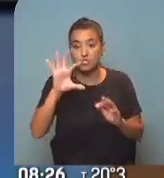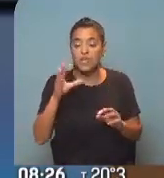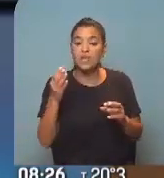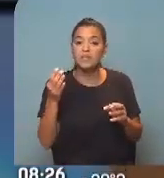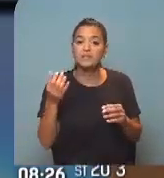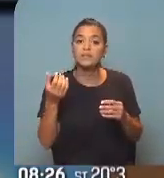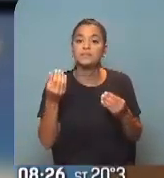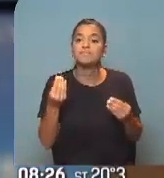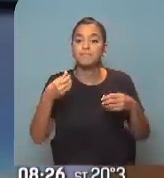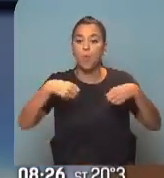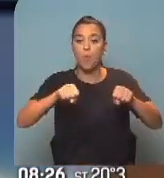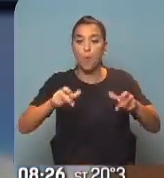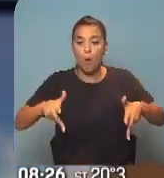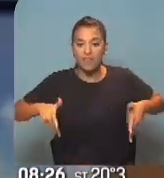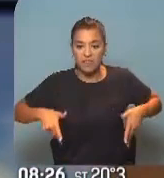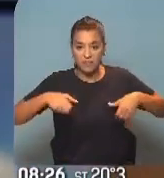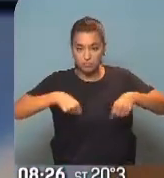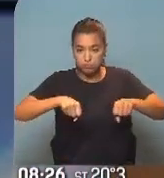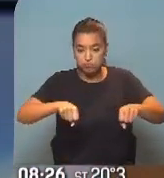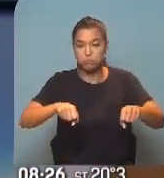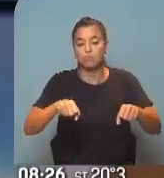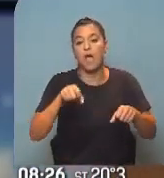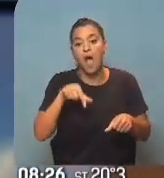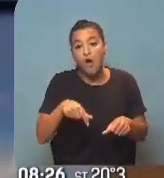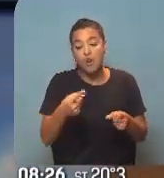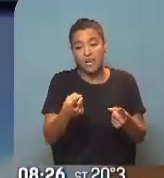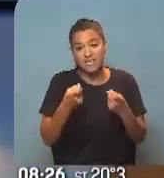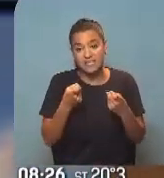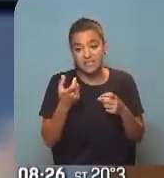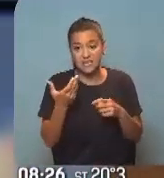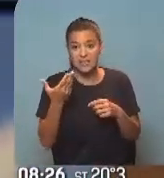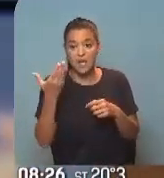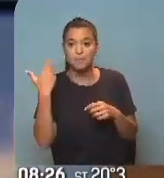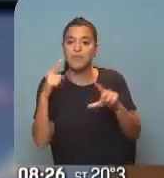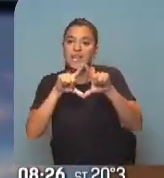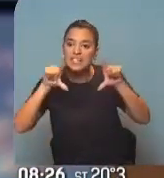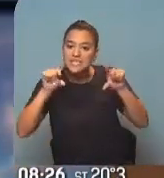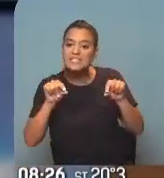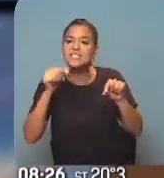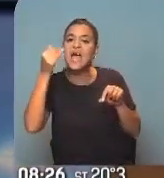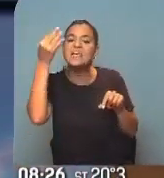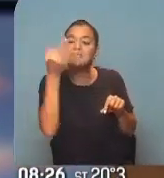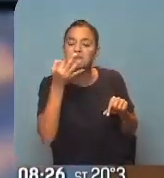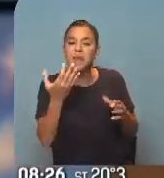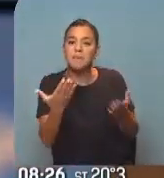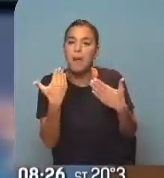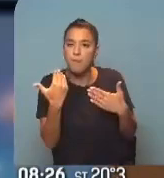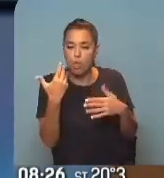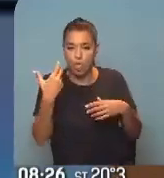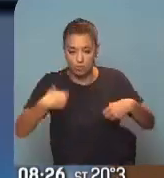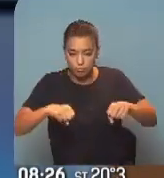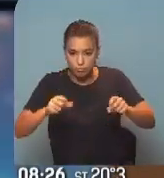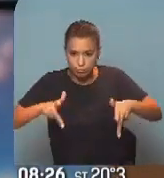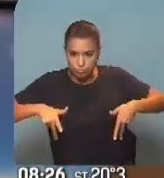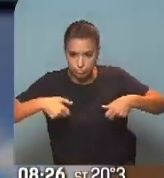los cuatriciclos porque ahora se necesitan ya desde hace un tiempo una licencia especial para poder conducirlo estamos junto a